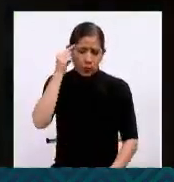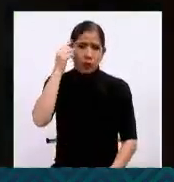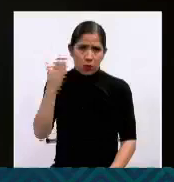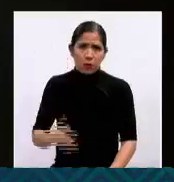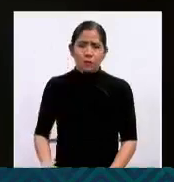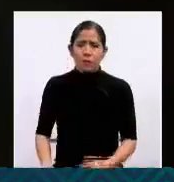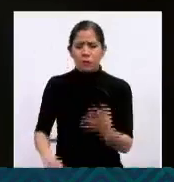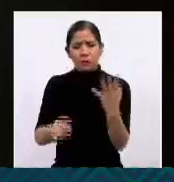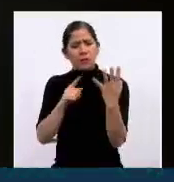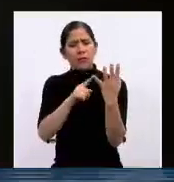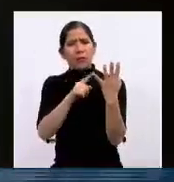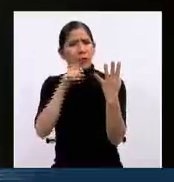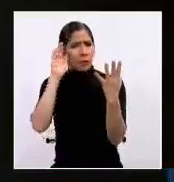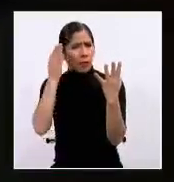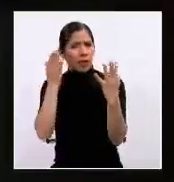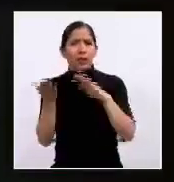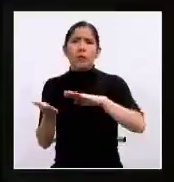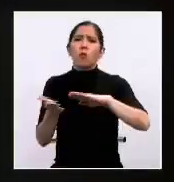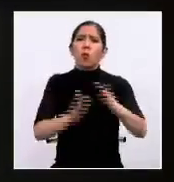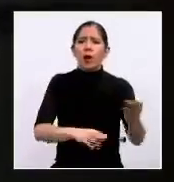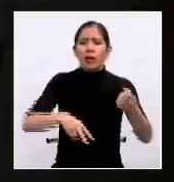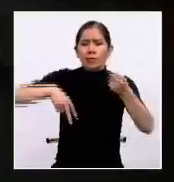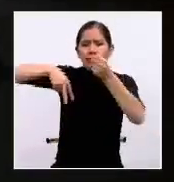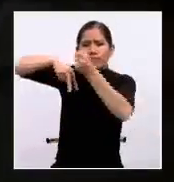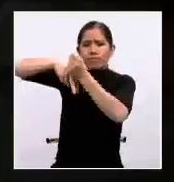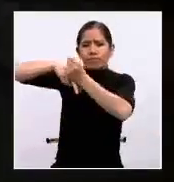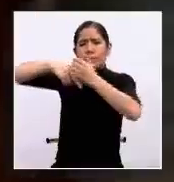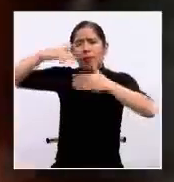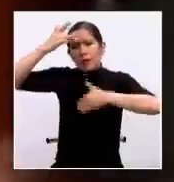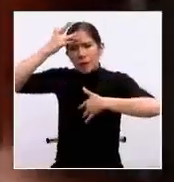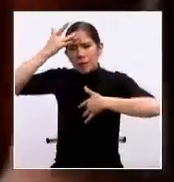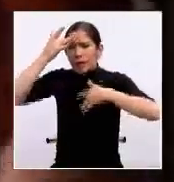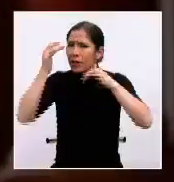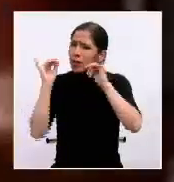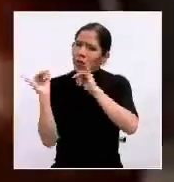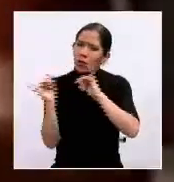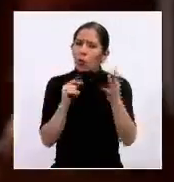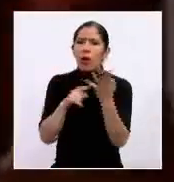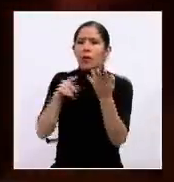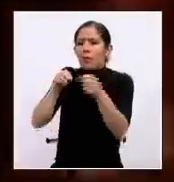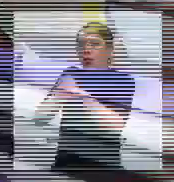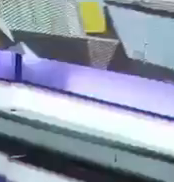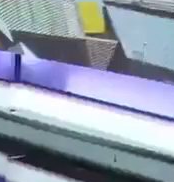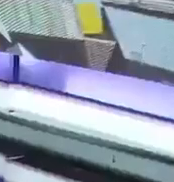cuarto acusado falleció por VIH-Sida, que también contrajo la víctima.